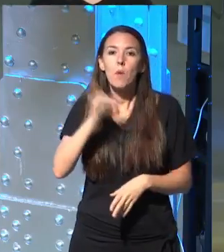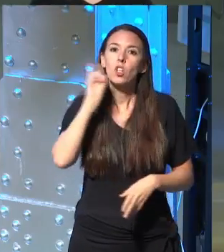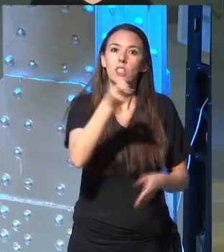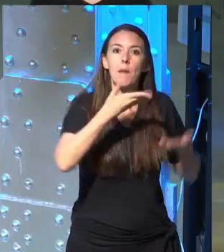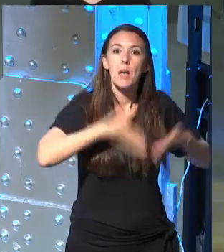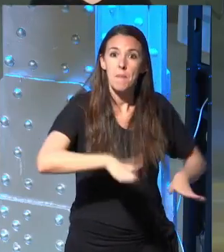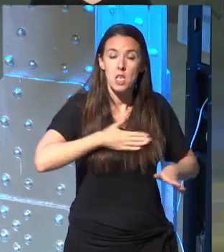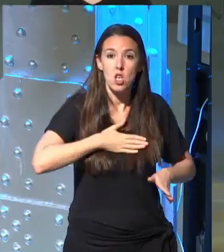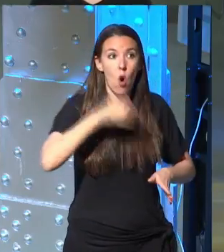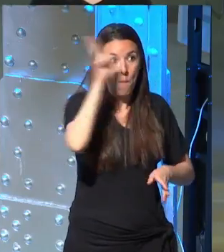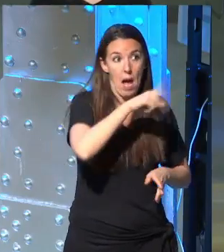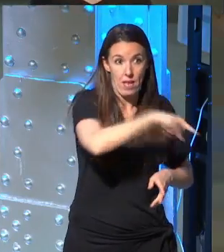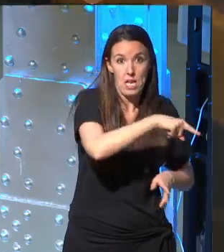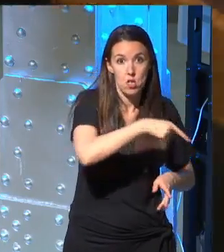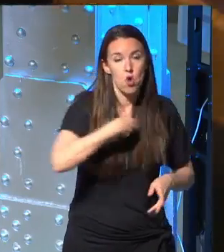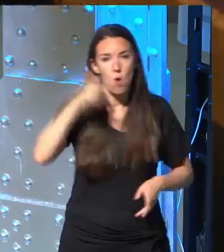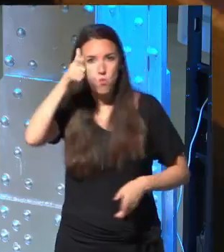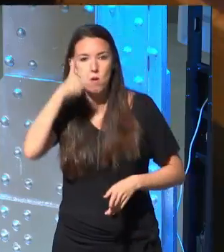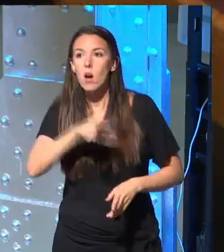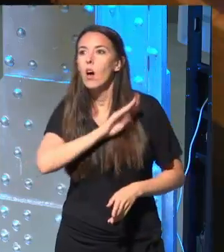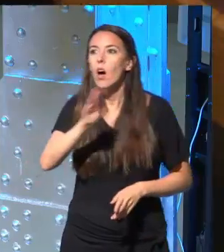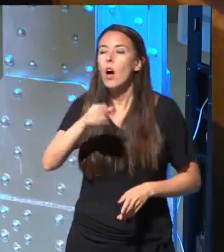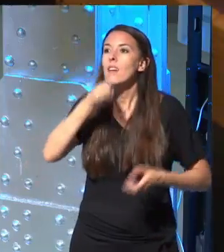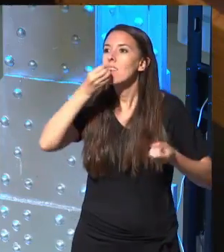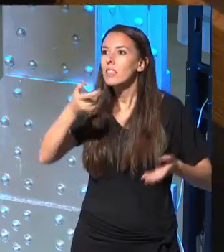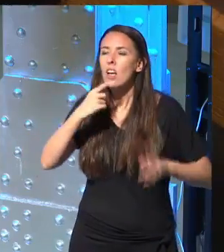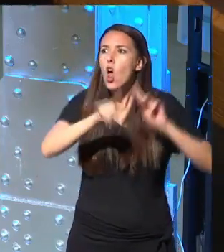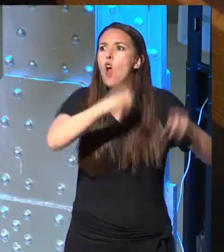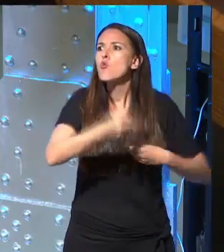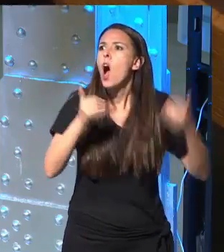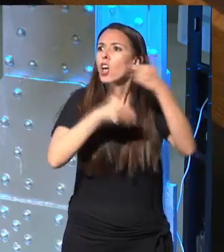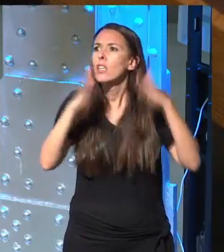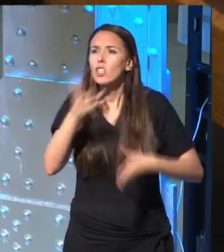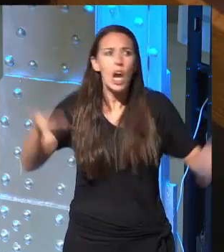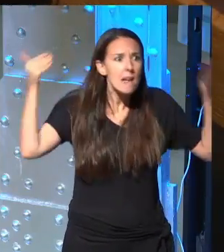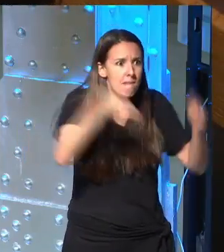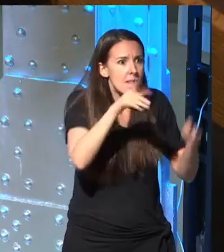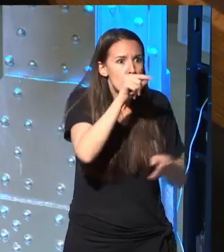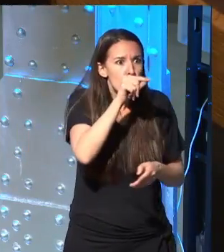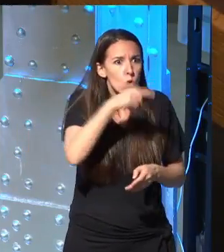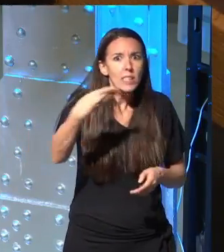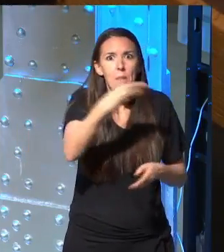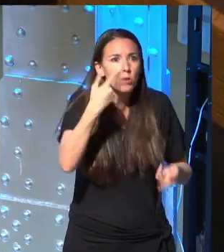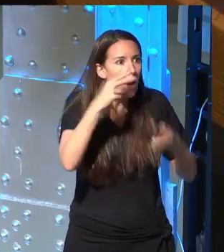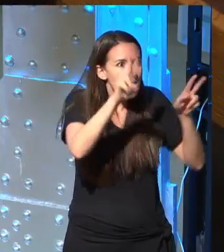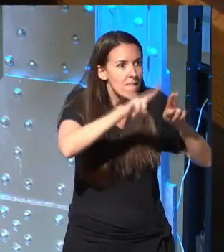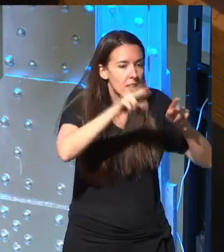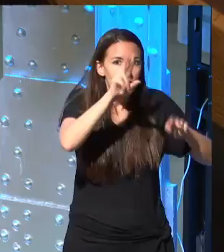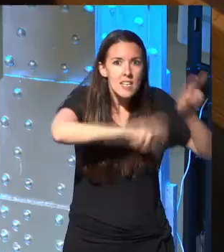mi hijo estaba en Madrid, yo estaba en el pueblo. Hijo, ¿qué tal estás? Mamá, luego te atiendo que estoy leyendo a Bartual.